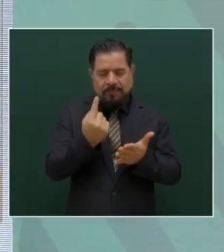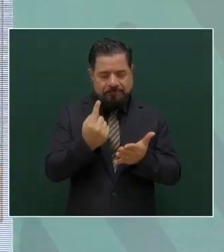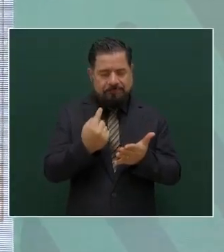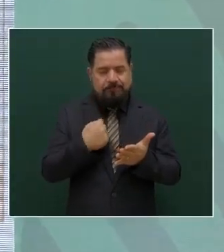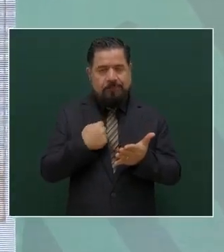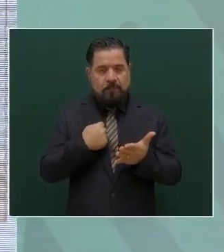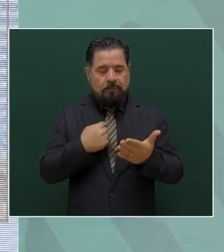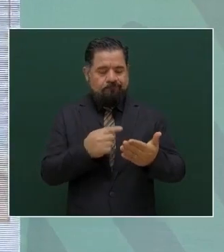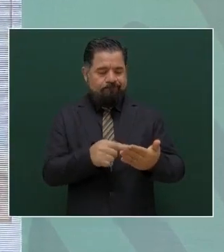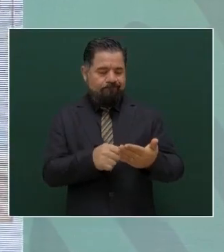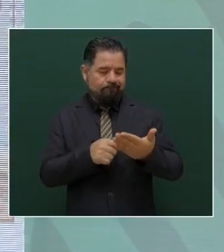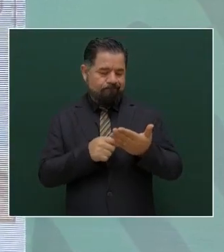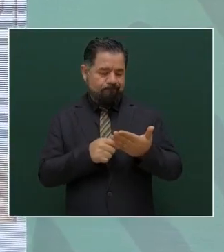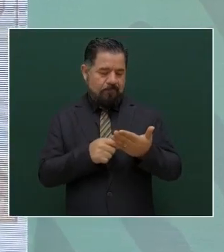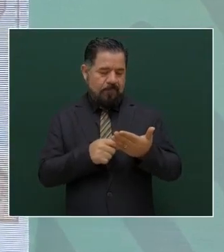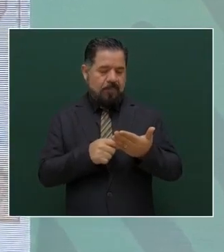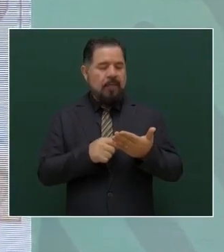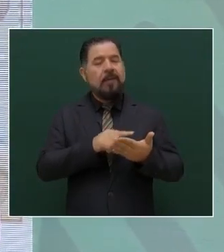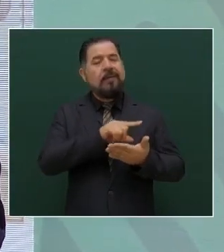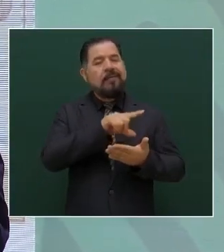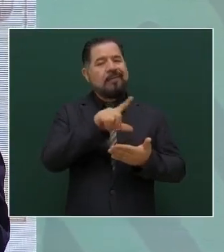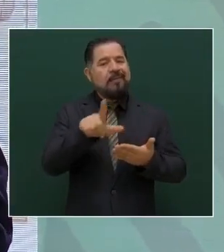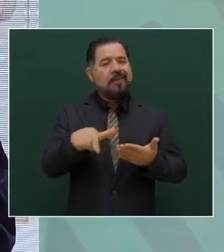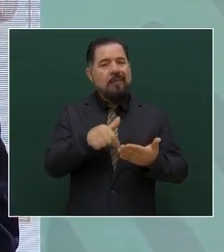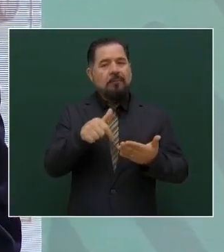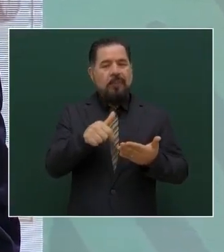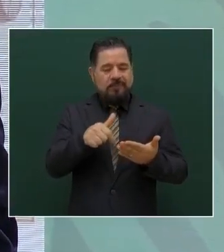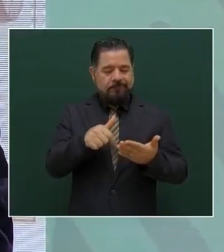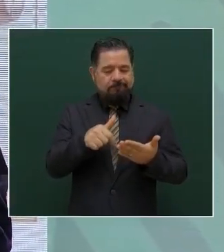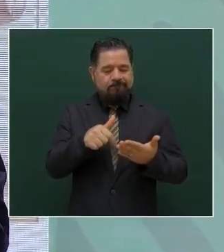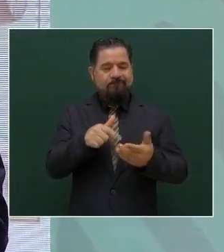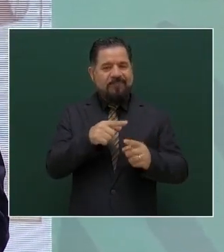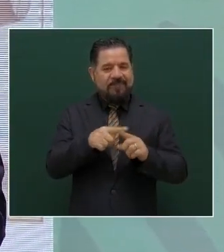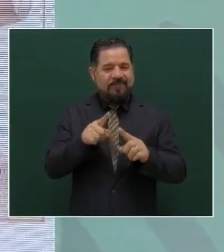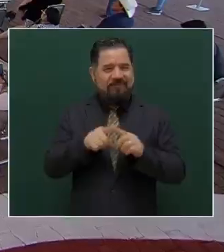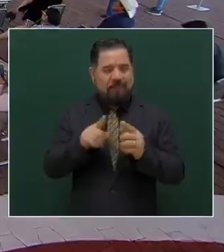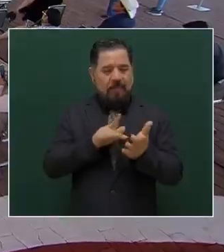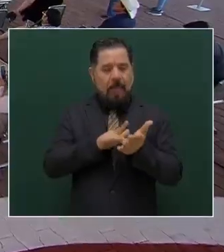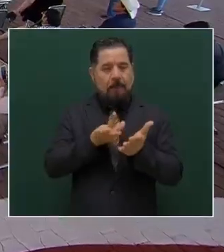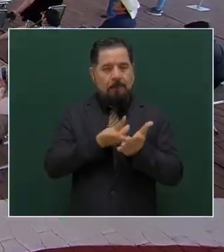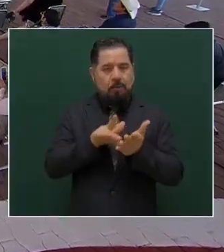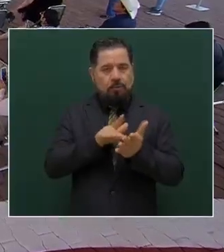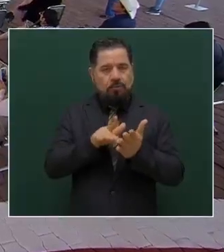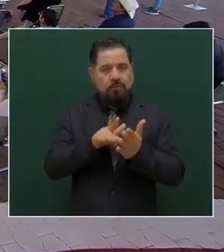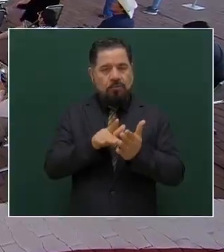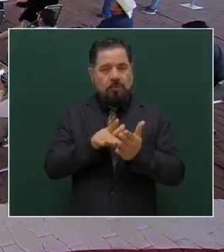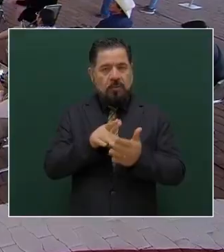entregar los apoyos directos a las familias para